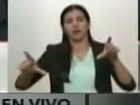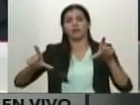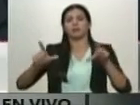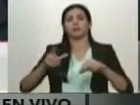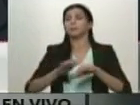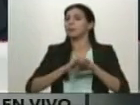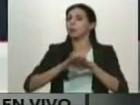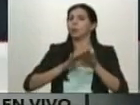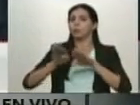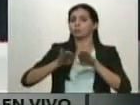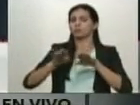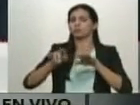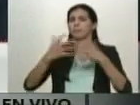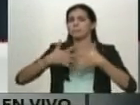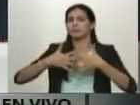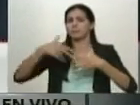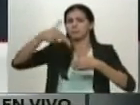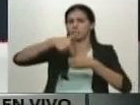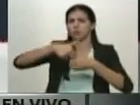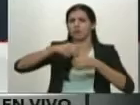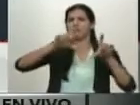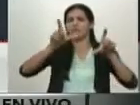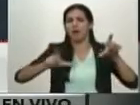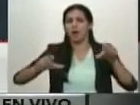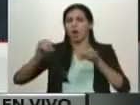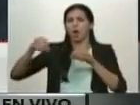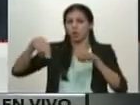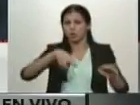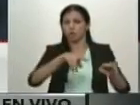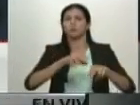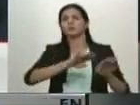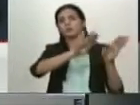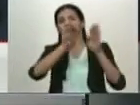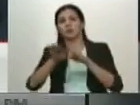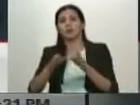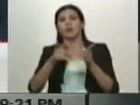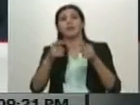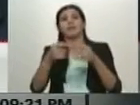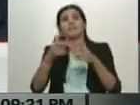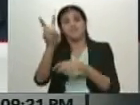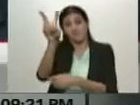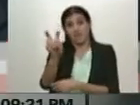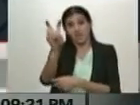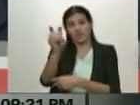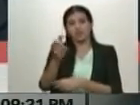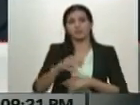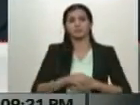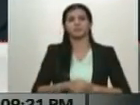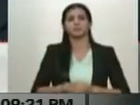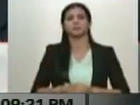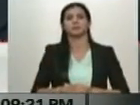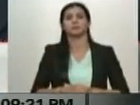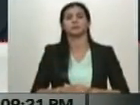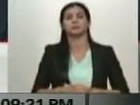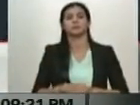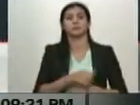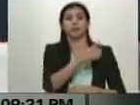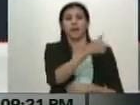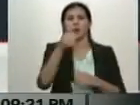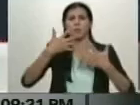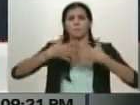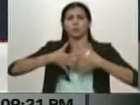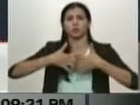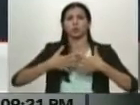estará pendiente los anuncios ya definitivos de los compromisos en los motores que le